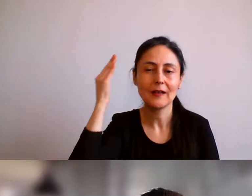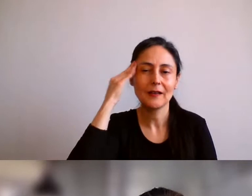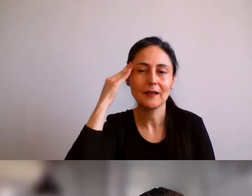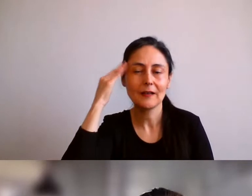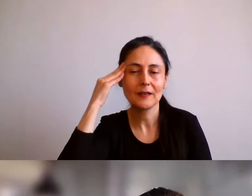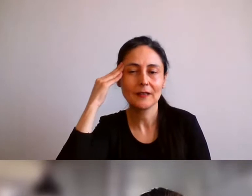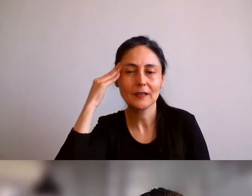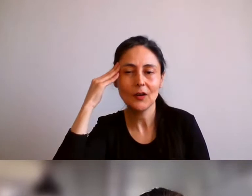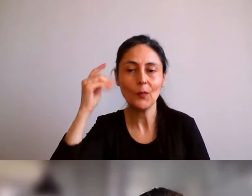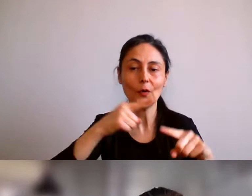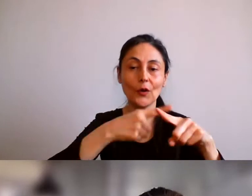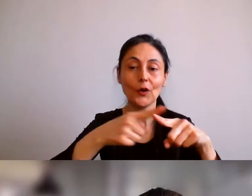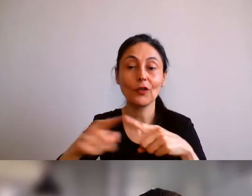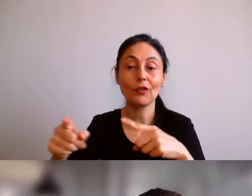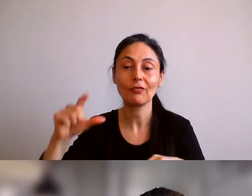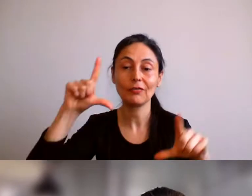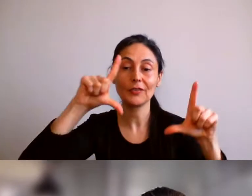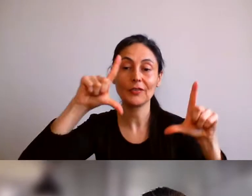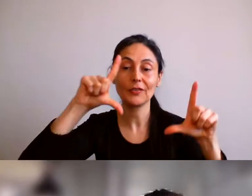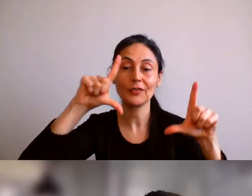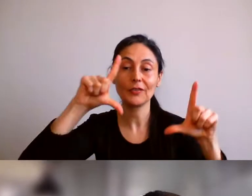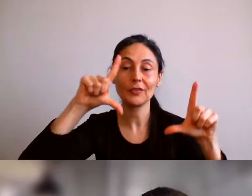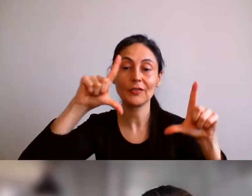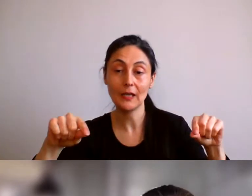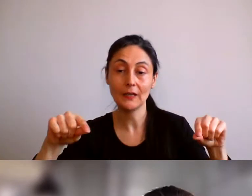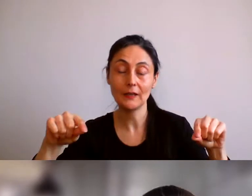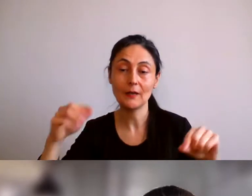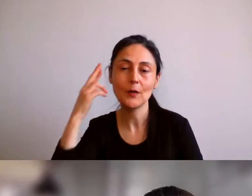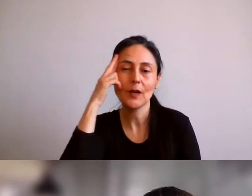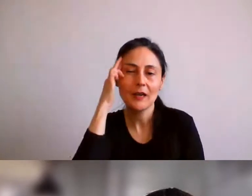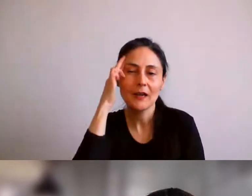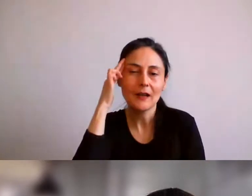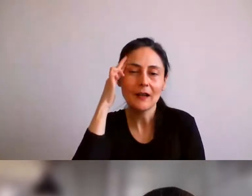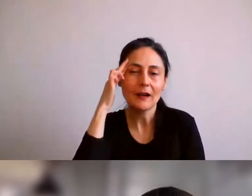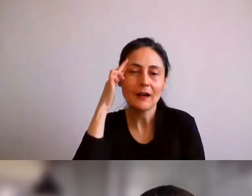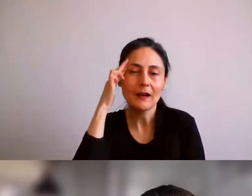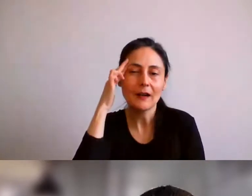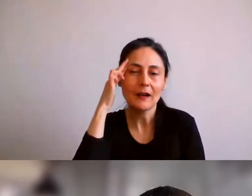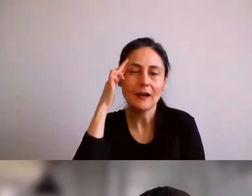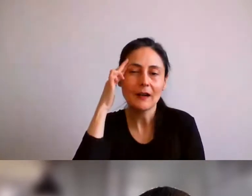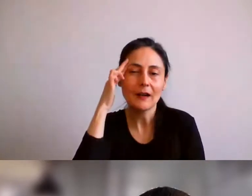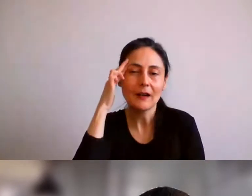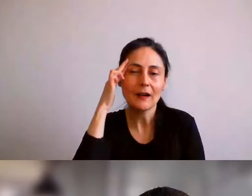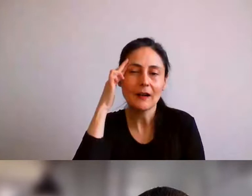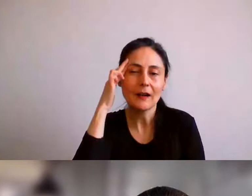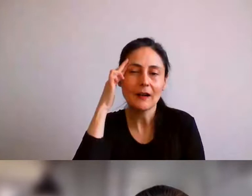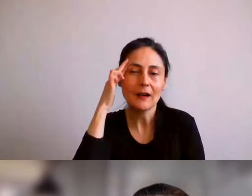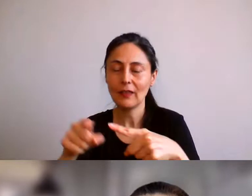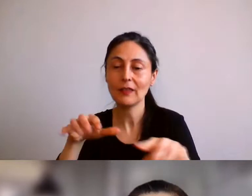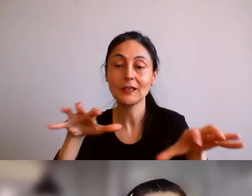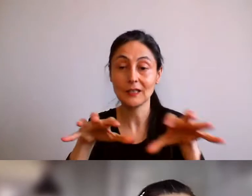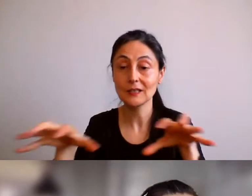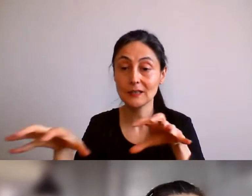creo que nos ha generado bastantes cambios y reflexiones en distintos ámbitos. Eso.